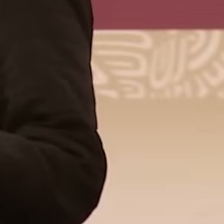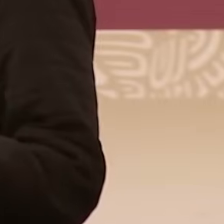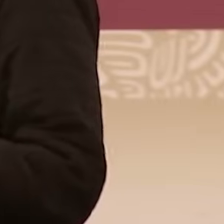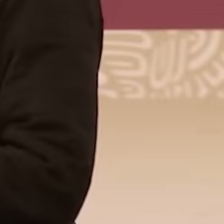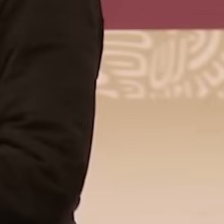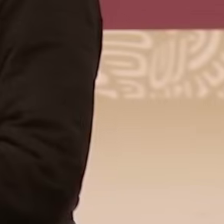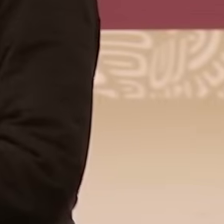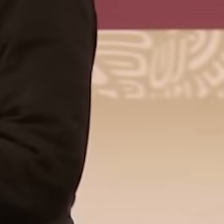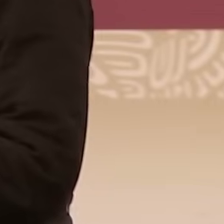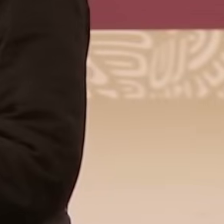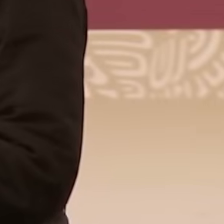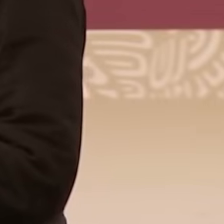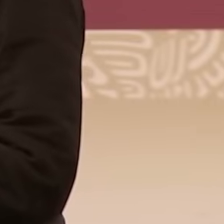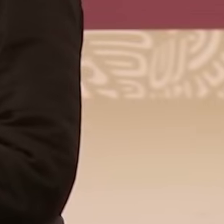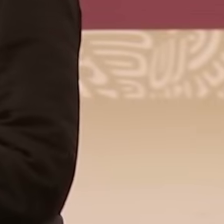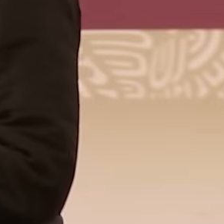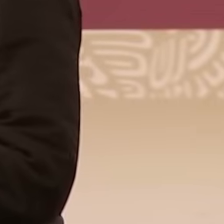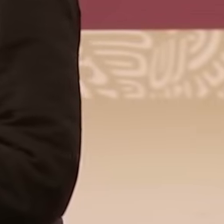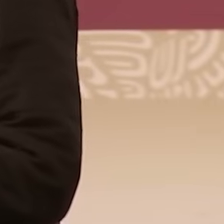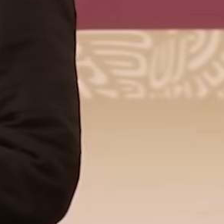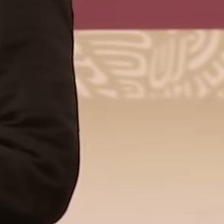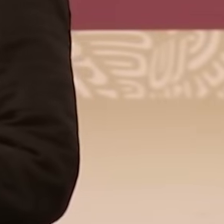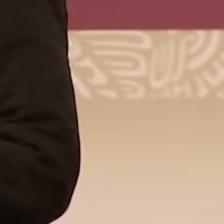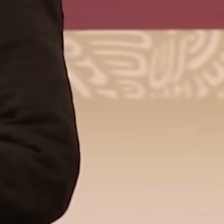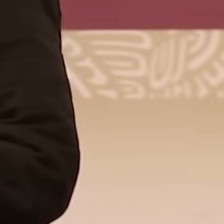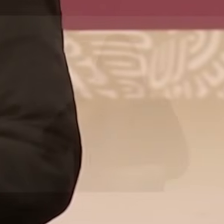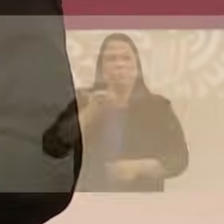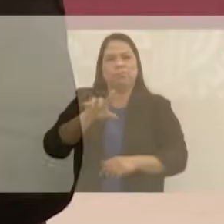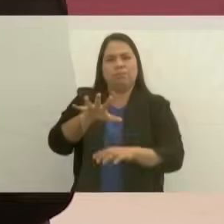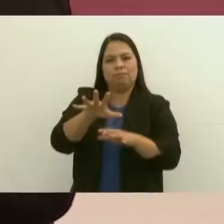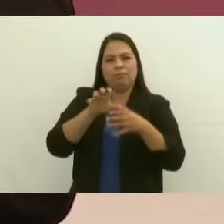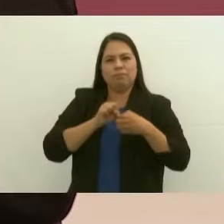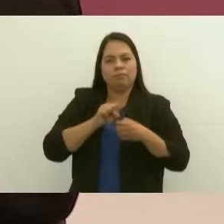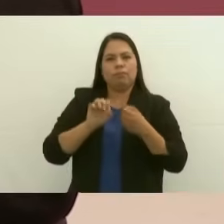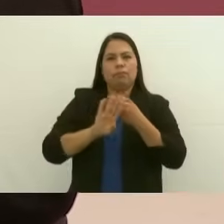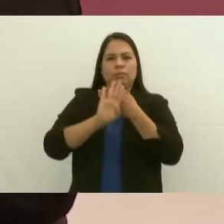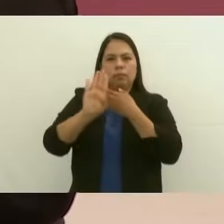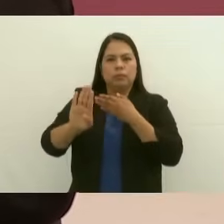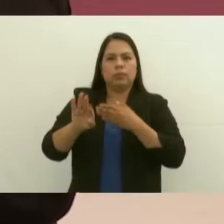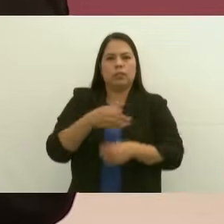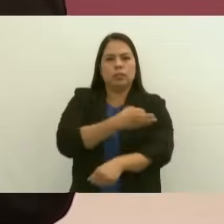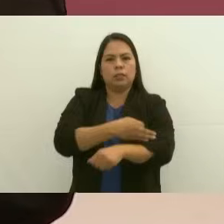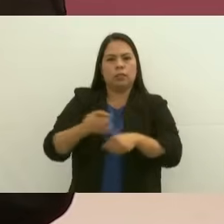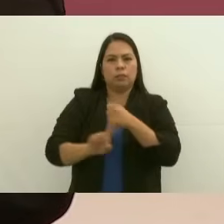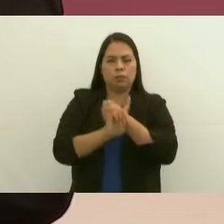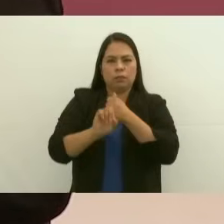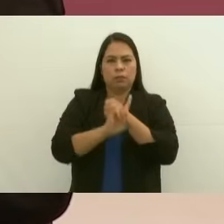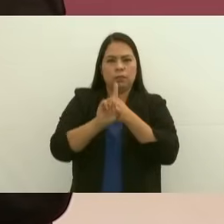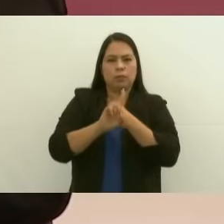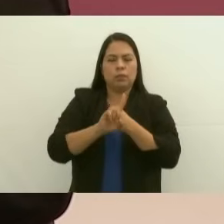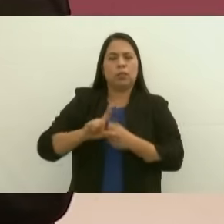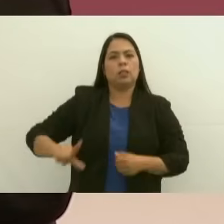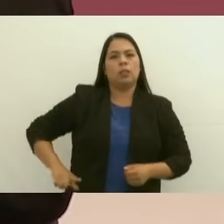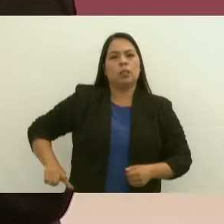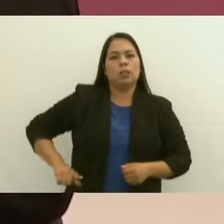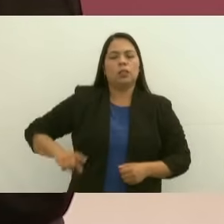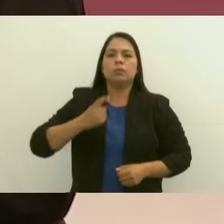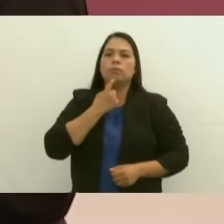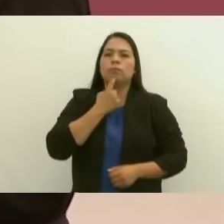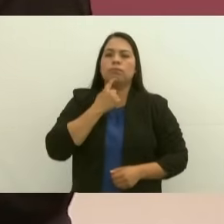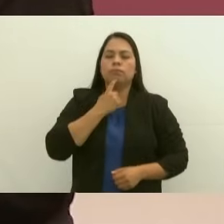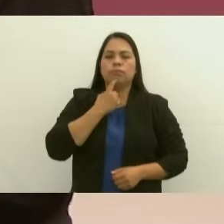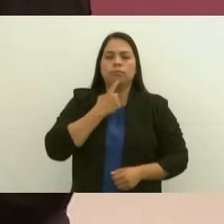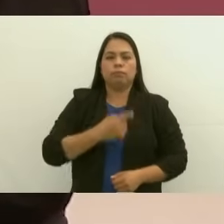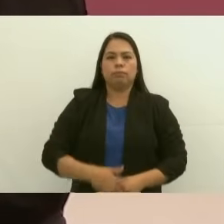de las familias. Para erradicar este problema de manera definitiva, el gobierno del licenciado Andrés Manuel López